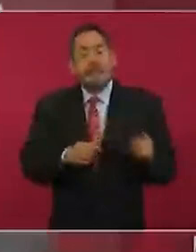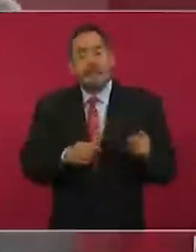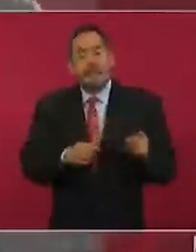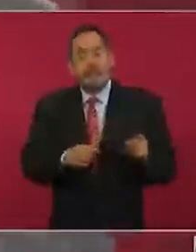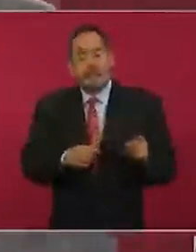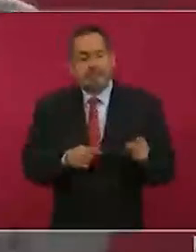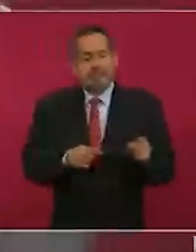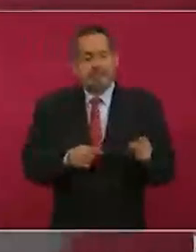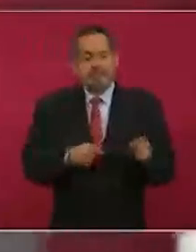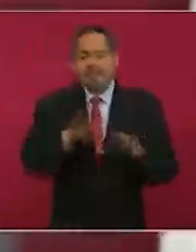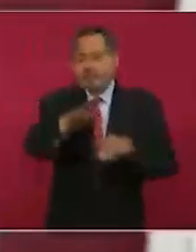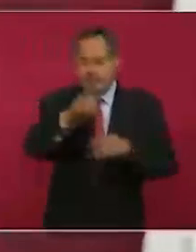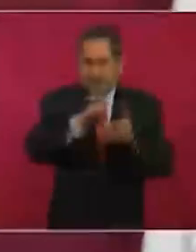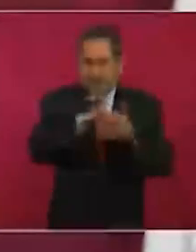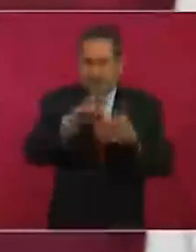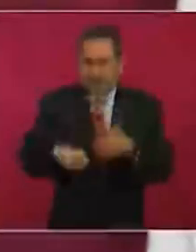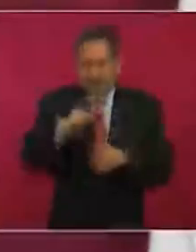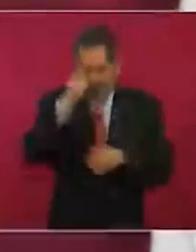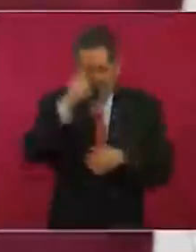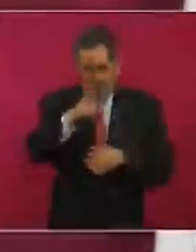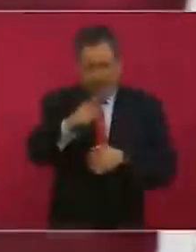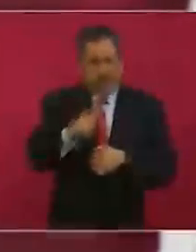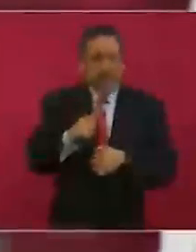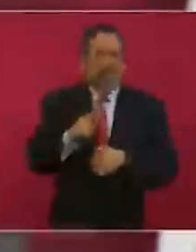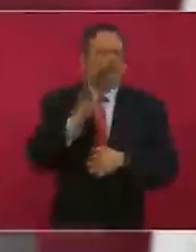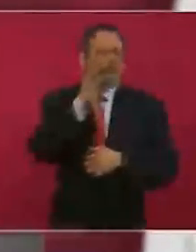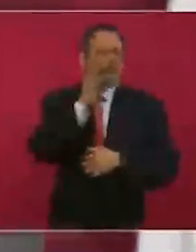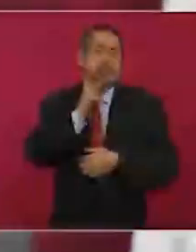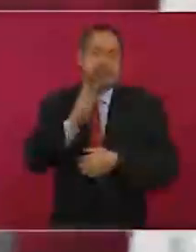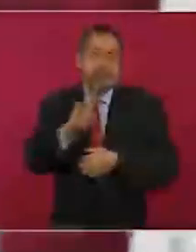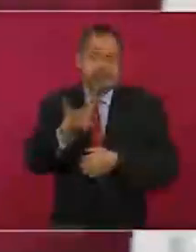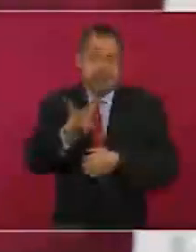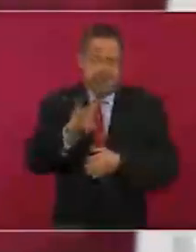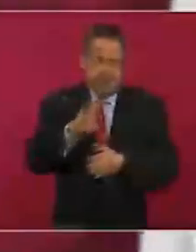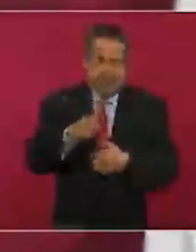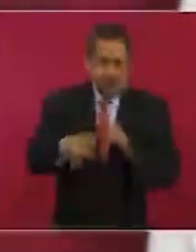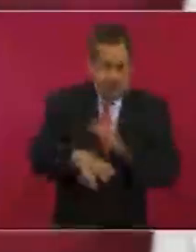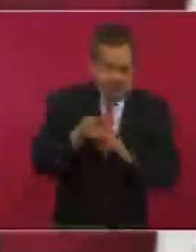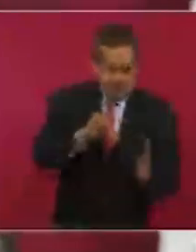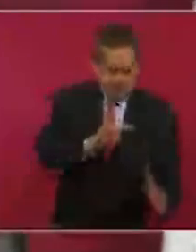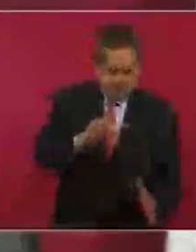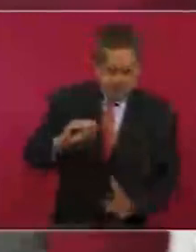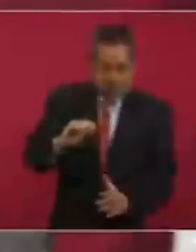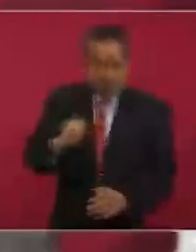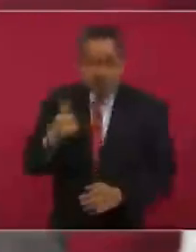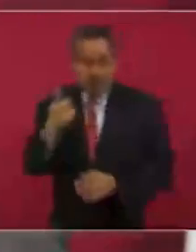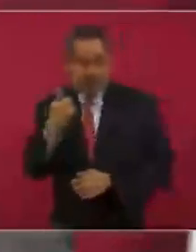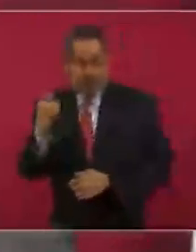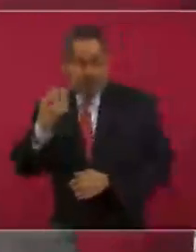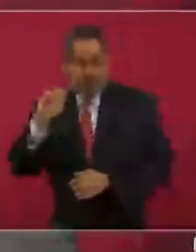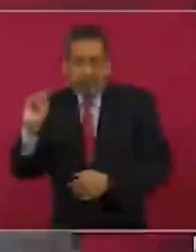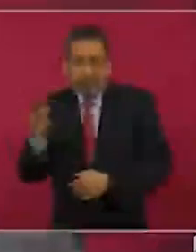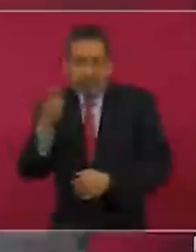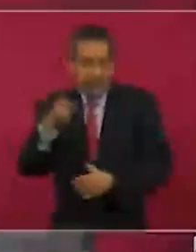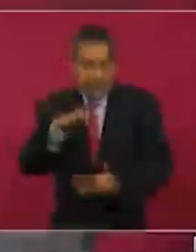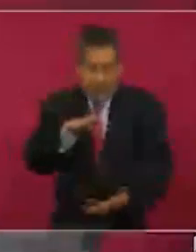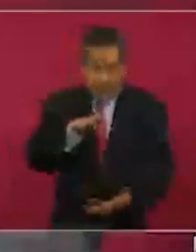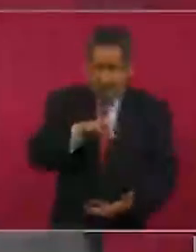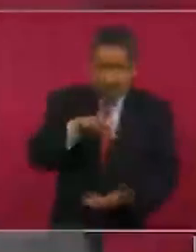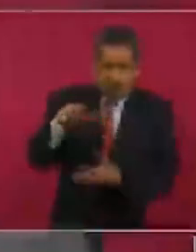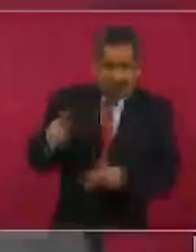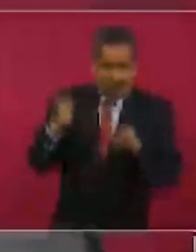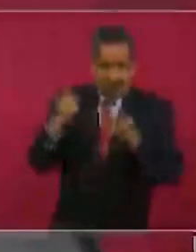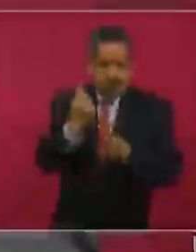Por ejemplo, ahora que el precio del petróleo crudo está a más de $100,